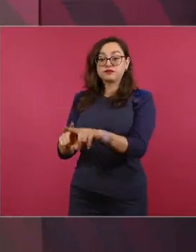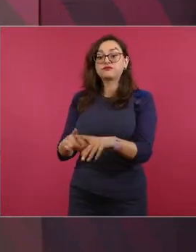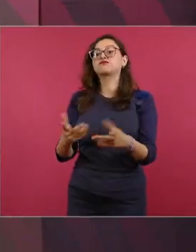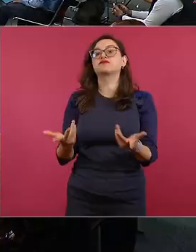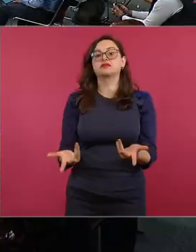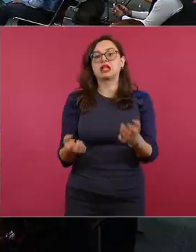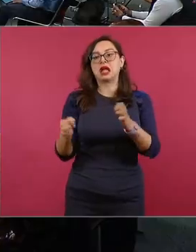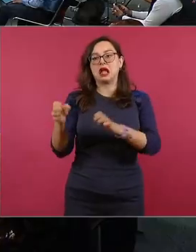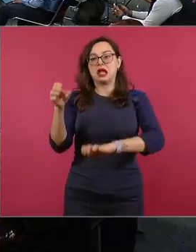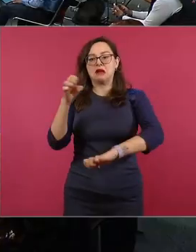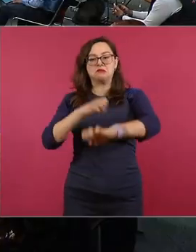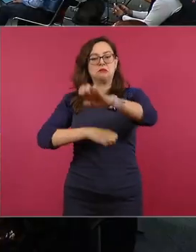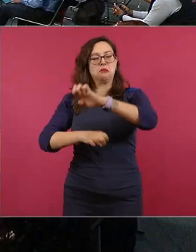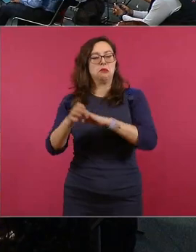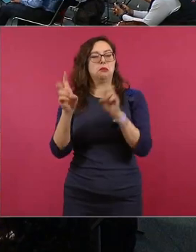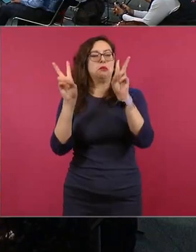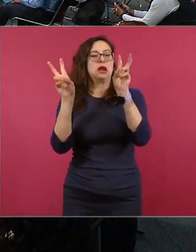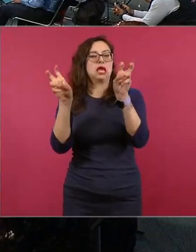influencia.